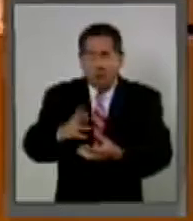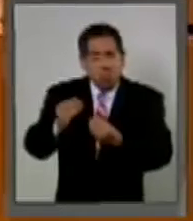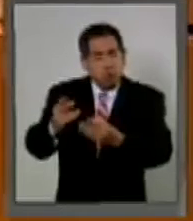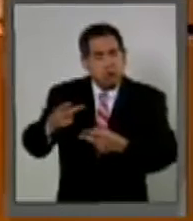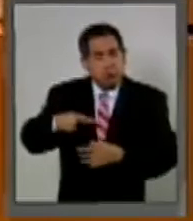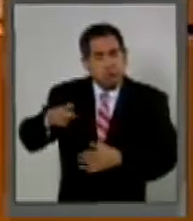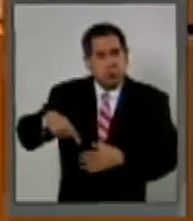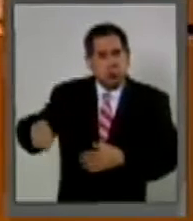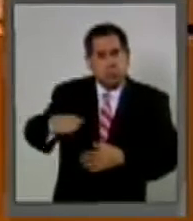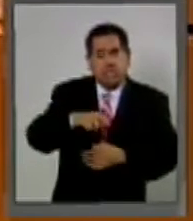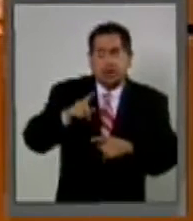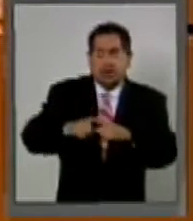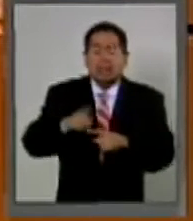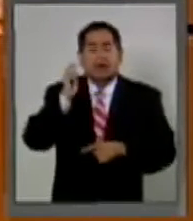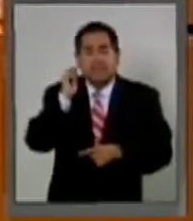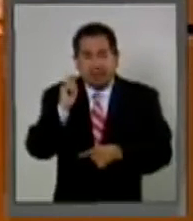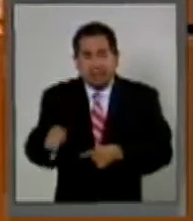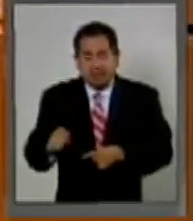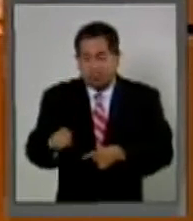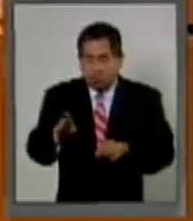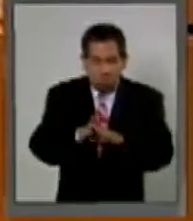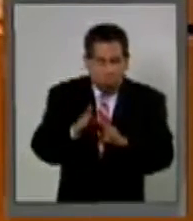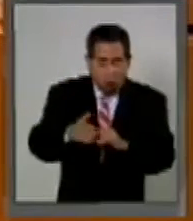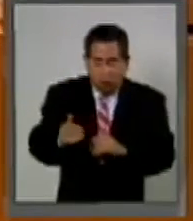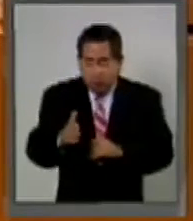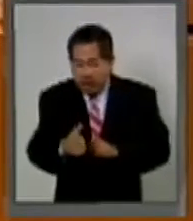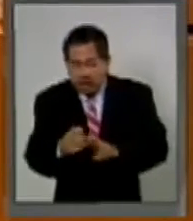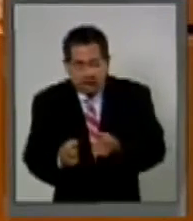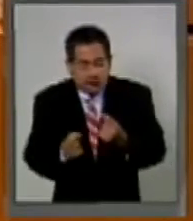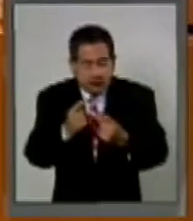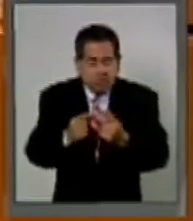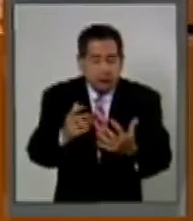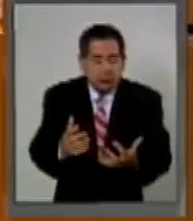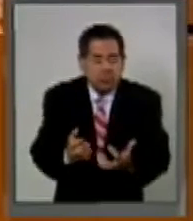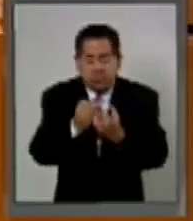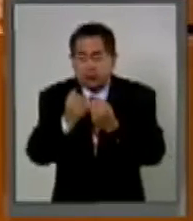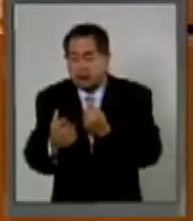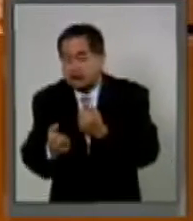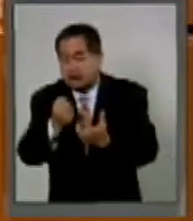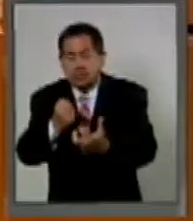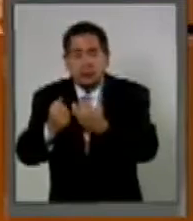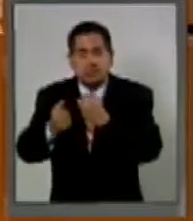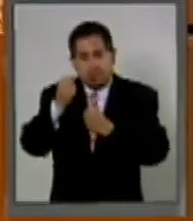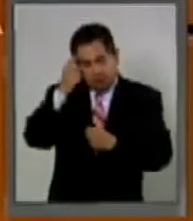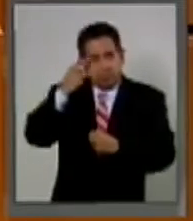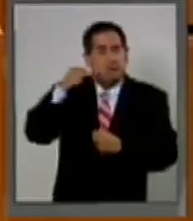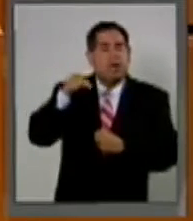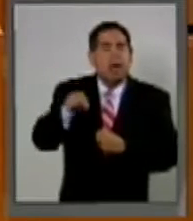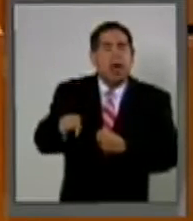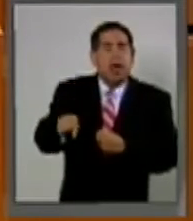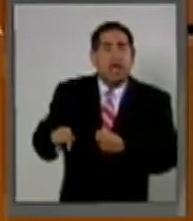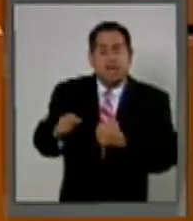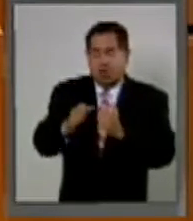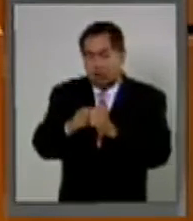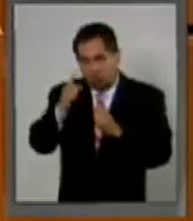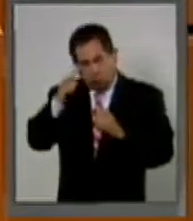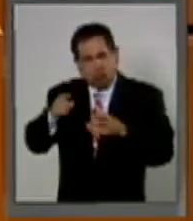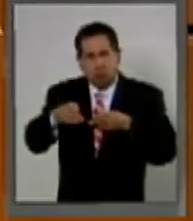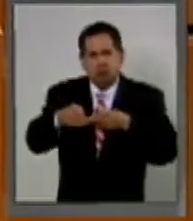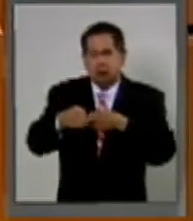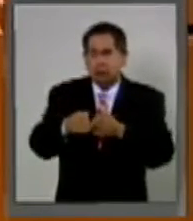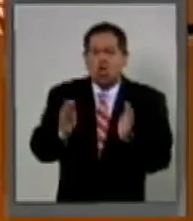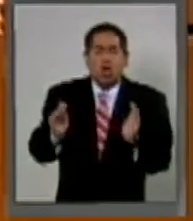que es la actividad de extracción de recursos acuáticos ejecutada con